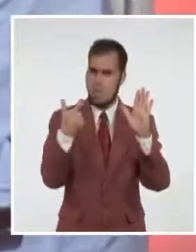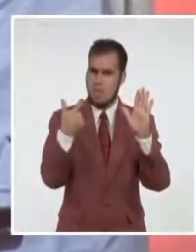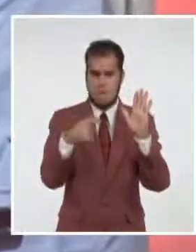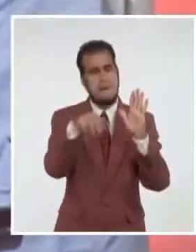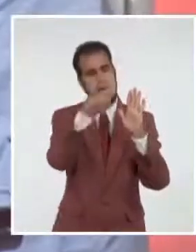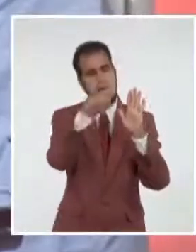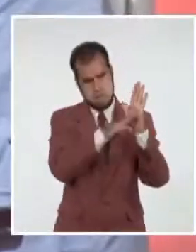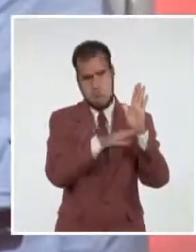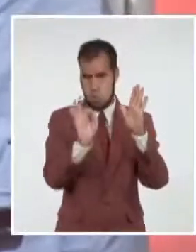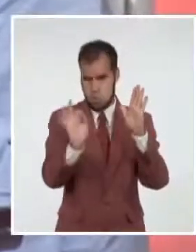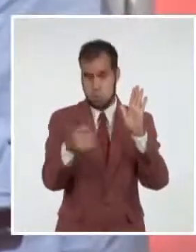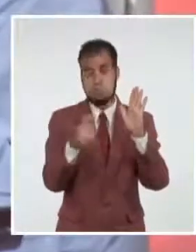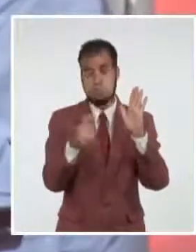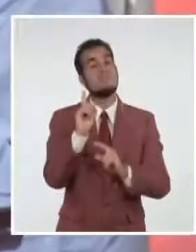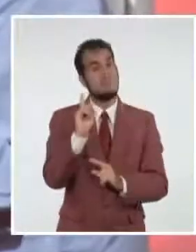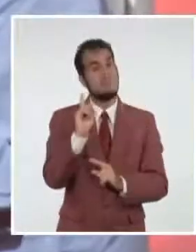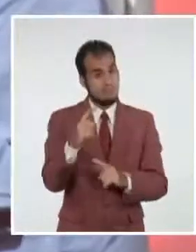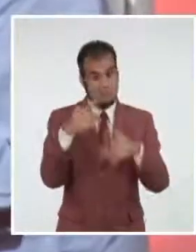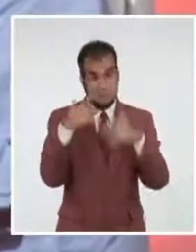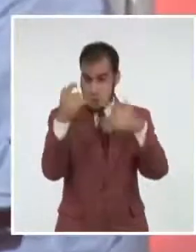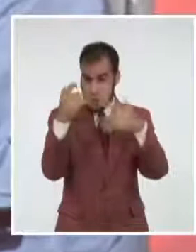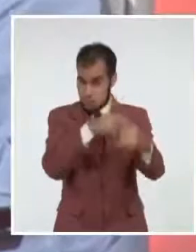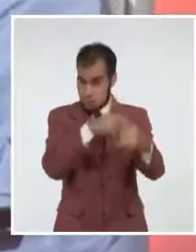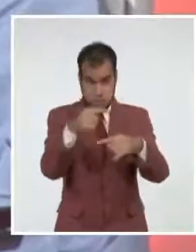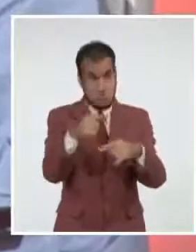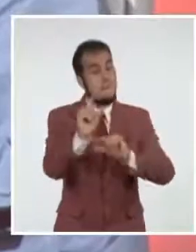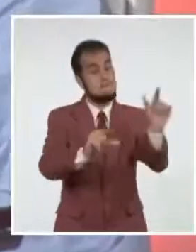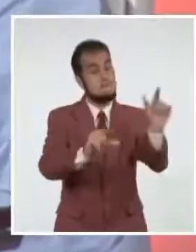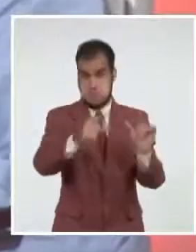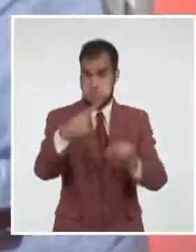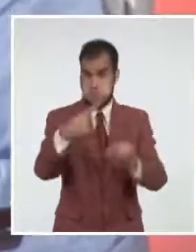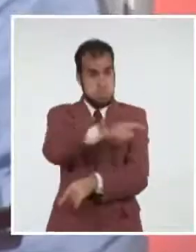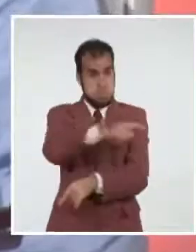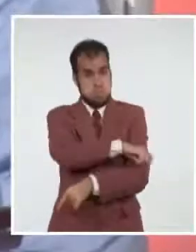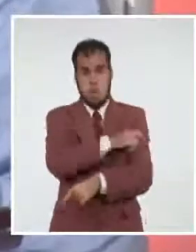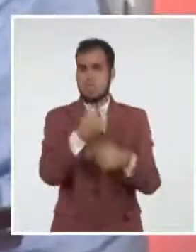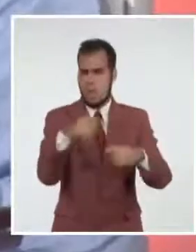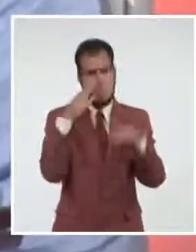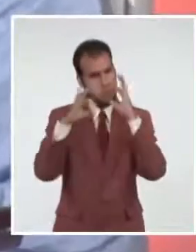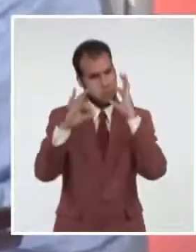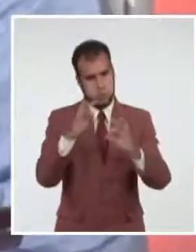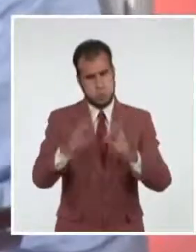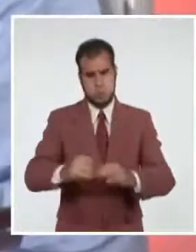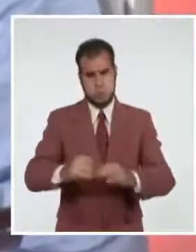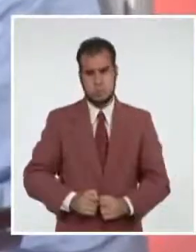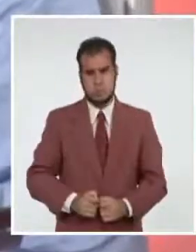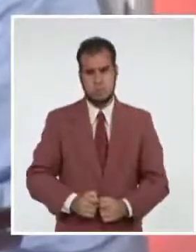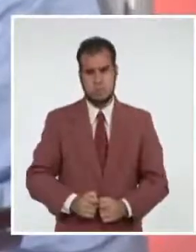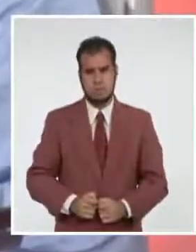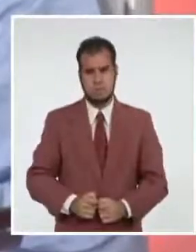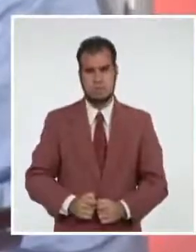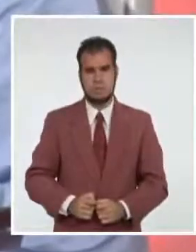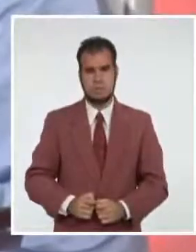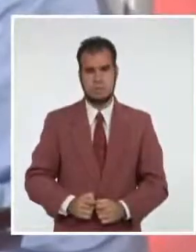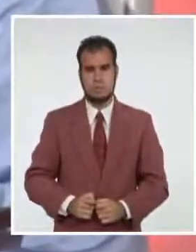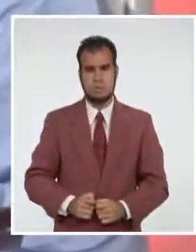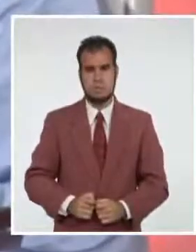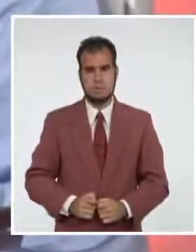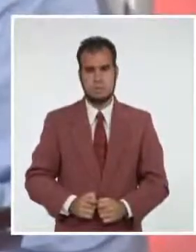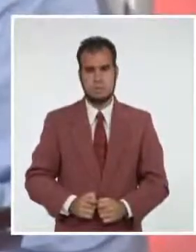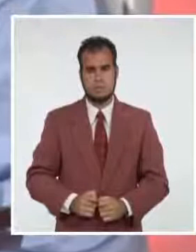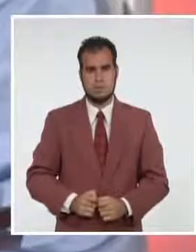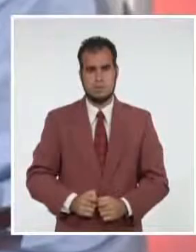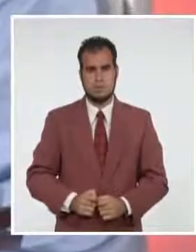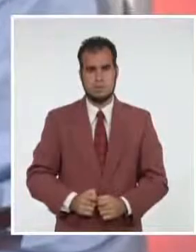persona tiene que tener mucho de su parte en este sentido. Y yo nada más que menciono y traigo a